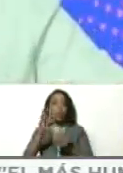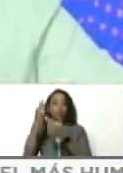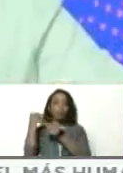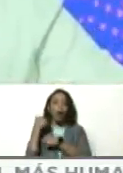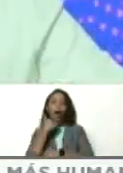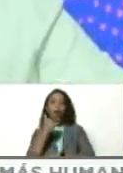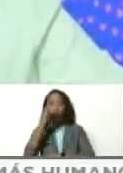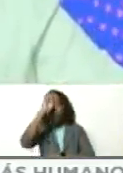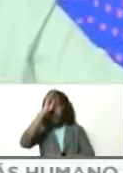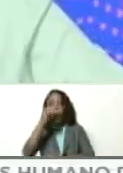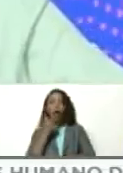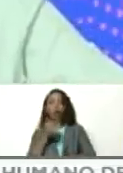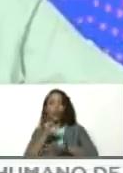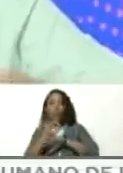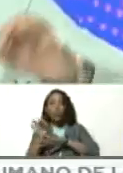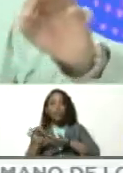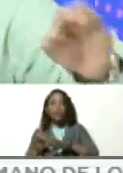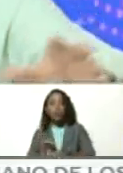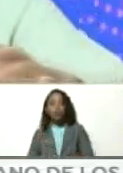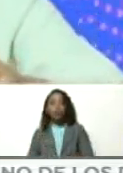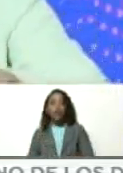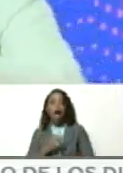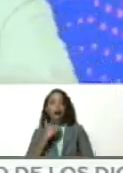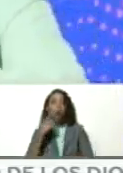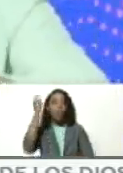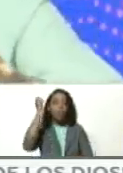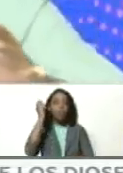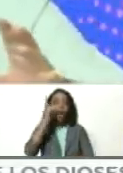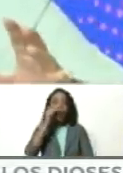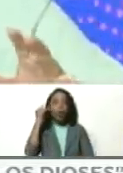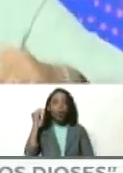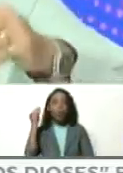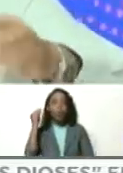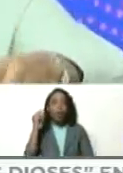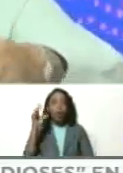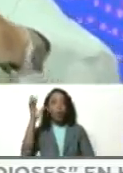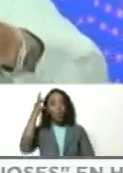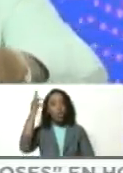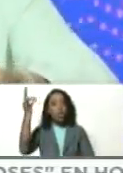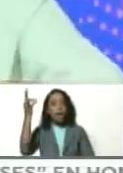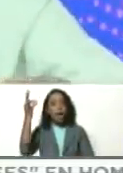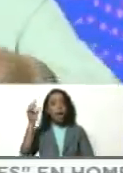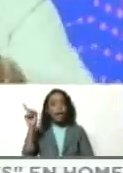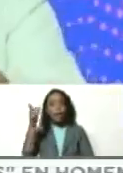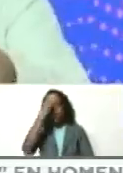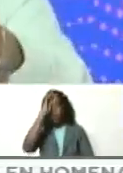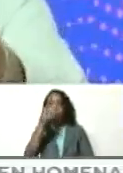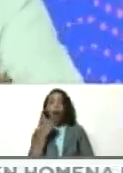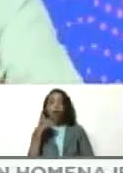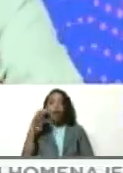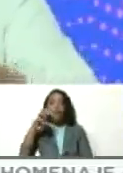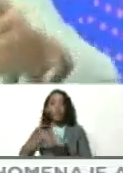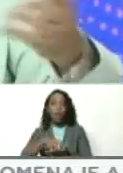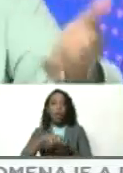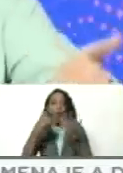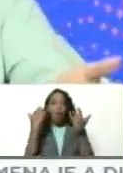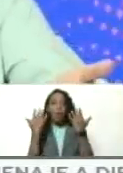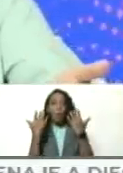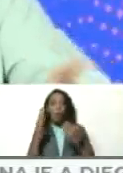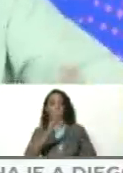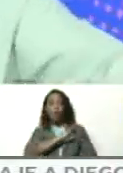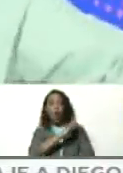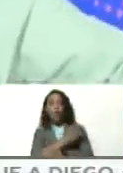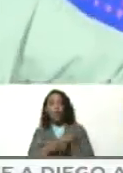duda de algún municipio, de un diputado, de un concejal, si hay alguna duda de algún estado, en manos de los